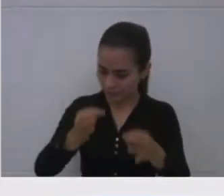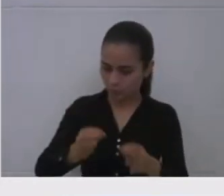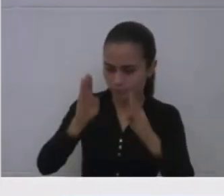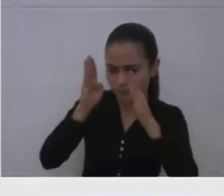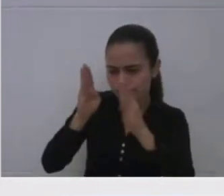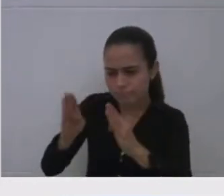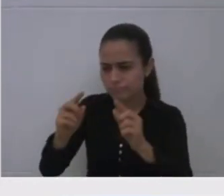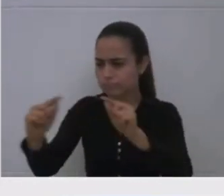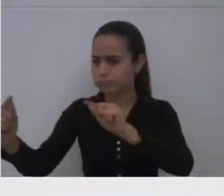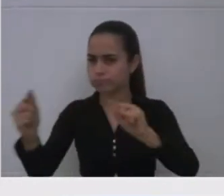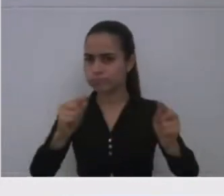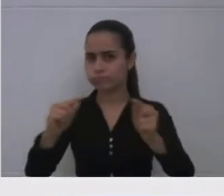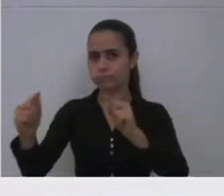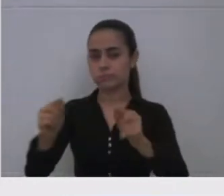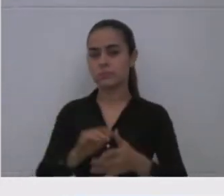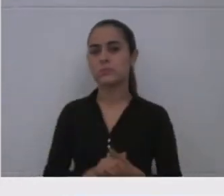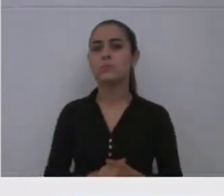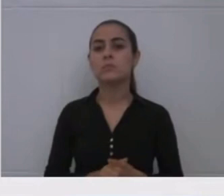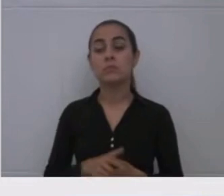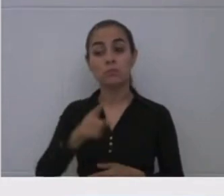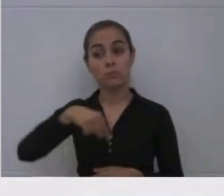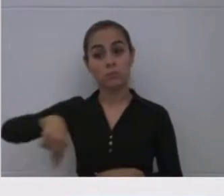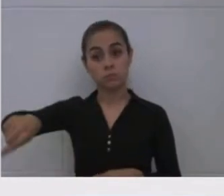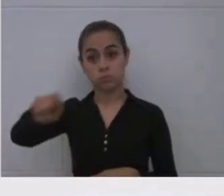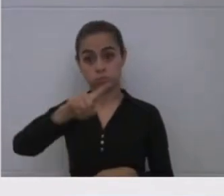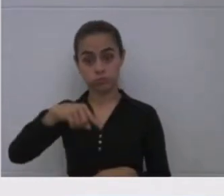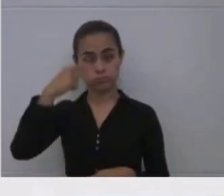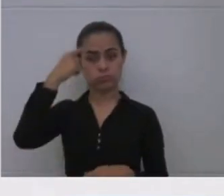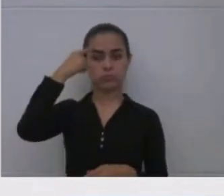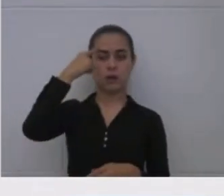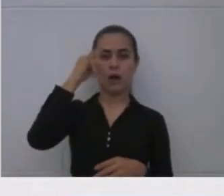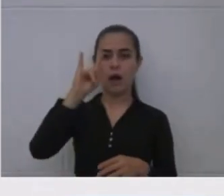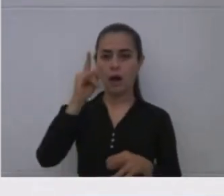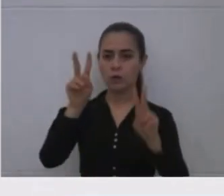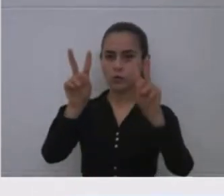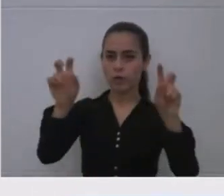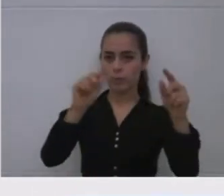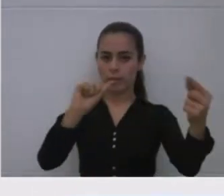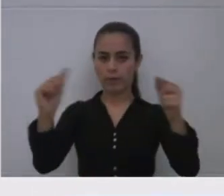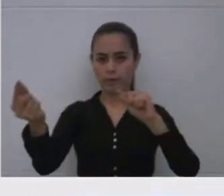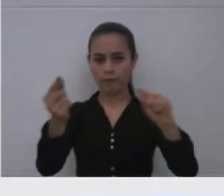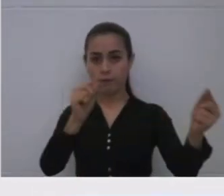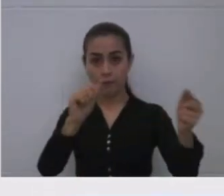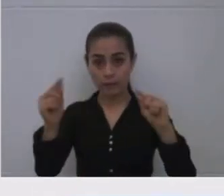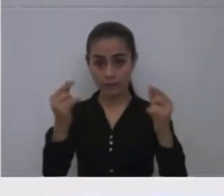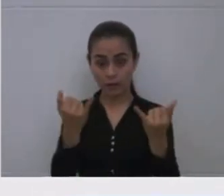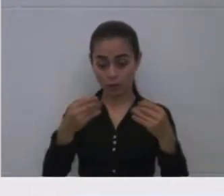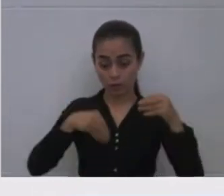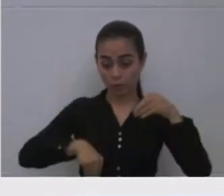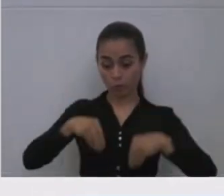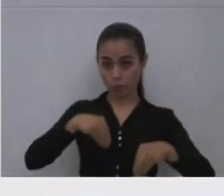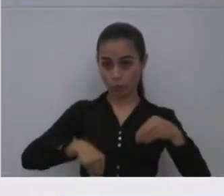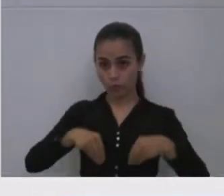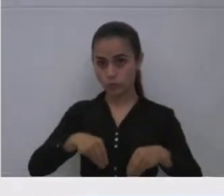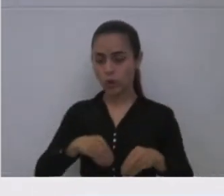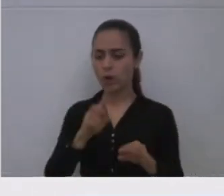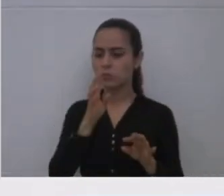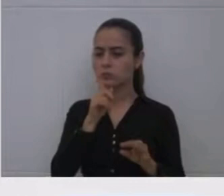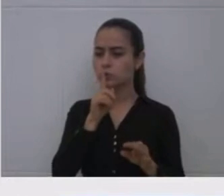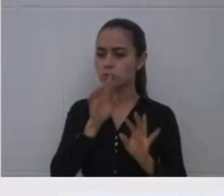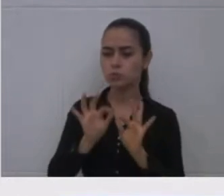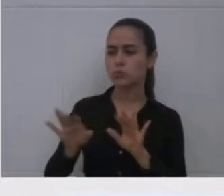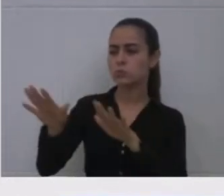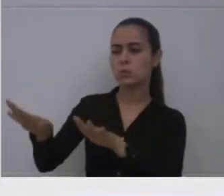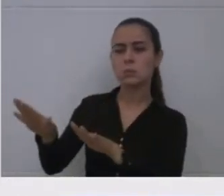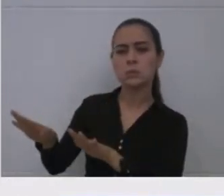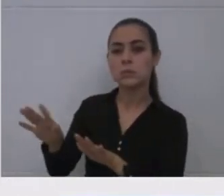bajo una presidencia de Simón Pérez, se nos va a engavetar un debate sobre un escándalo de corrupción como lo que está pasando al interior del DAGRED, mientras los más pobres